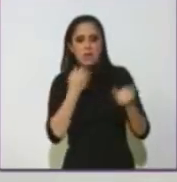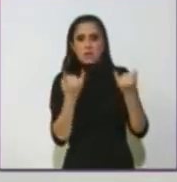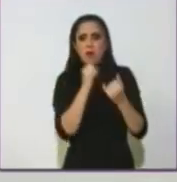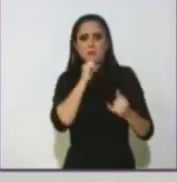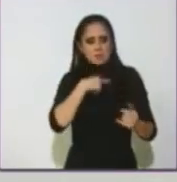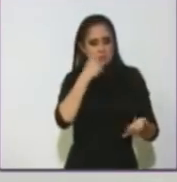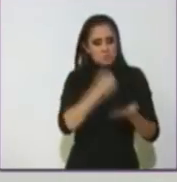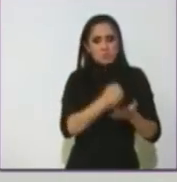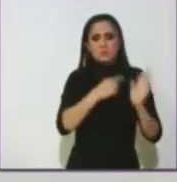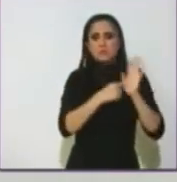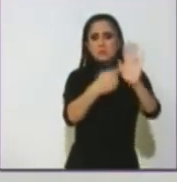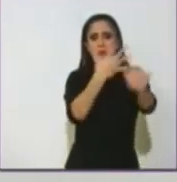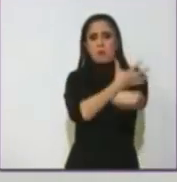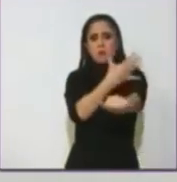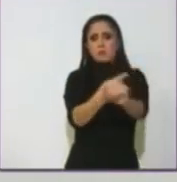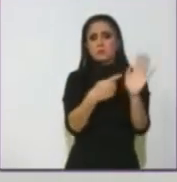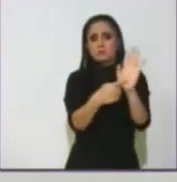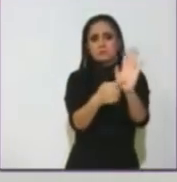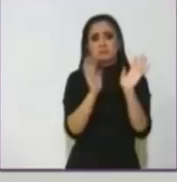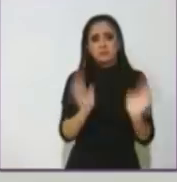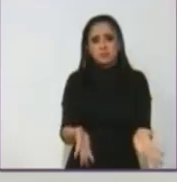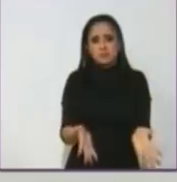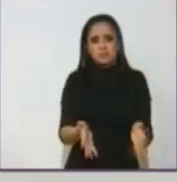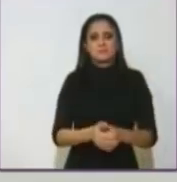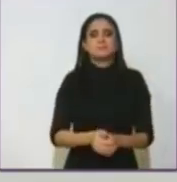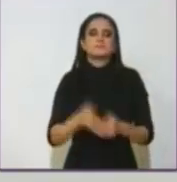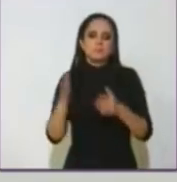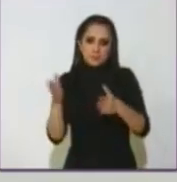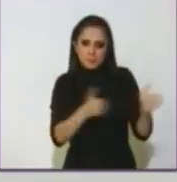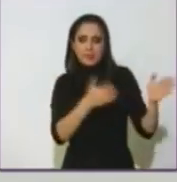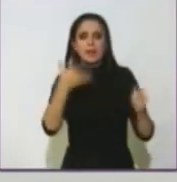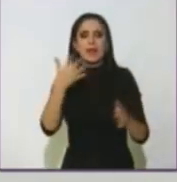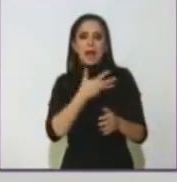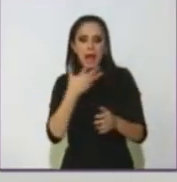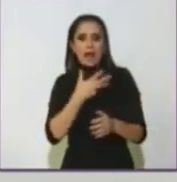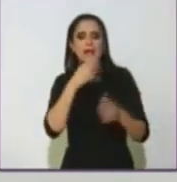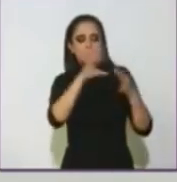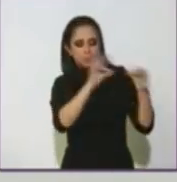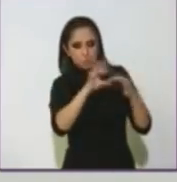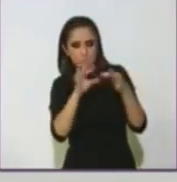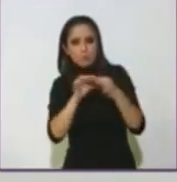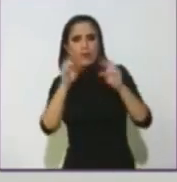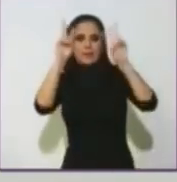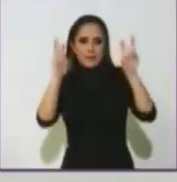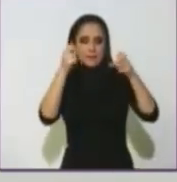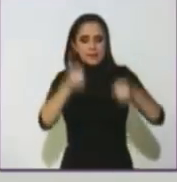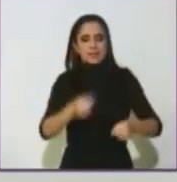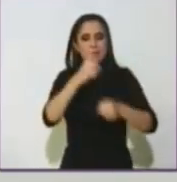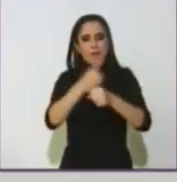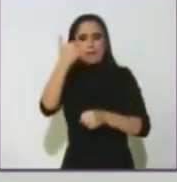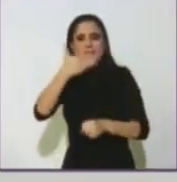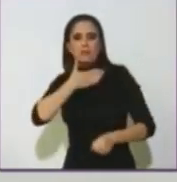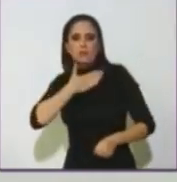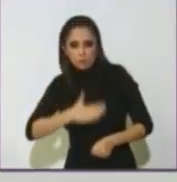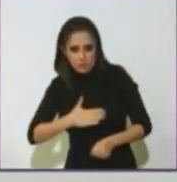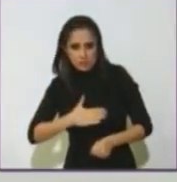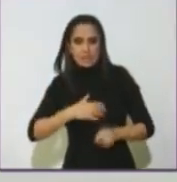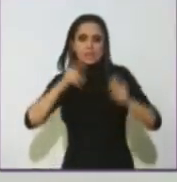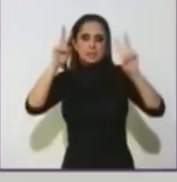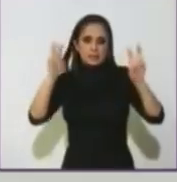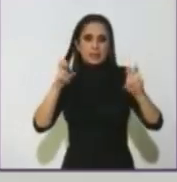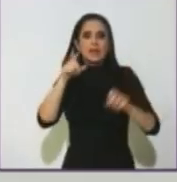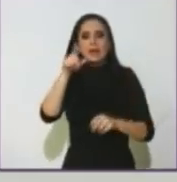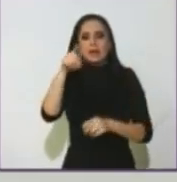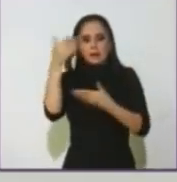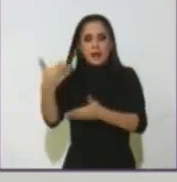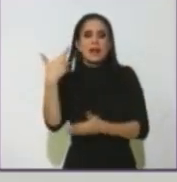coalición por el cedemi con el frente cerramos la presentación la apertura del tema seguridad de justicia partido humanista de la ciudad de mexico